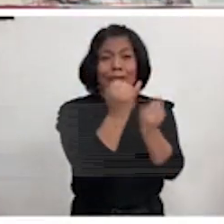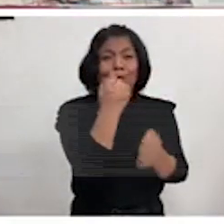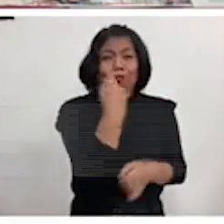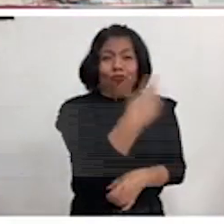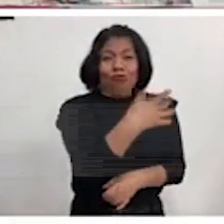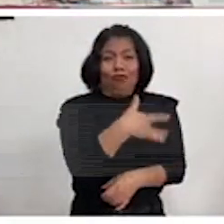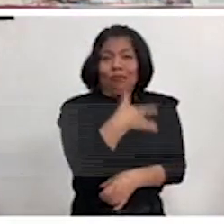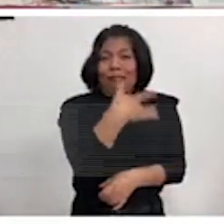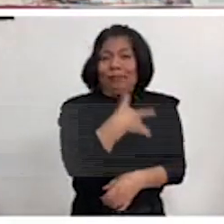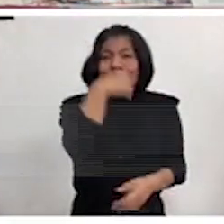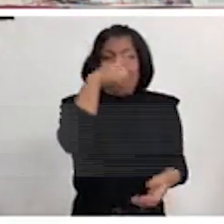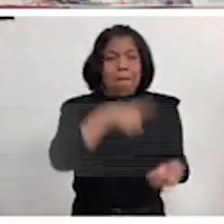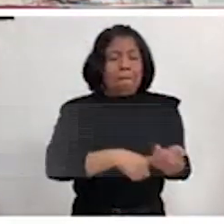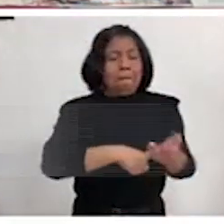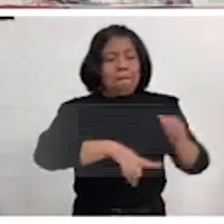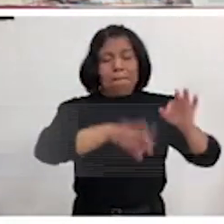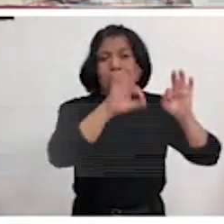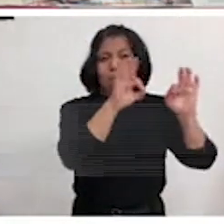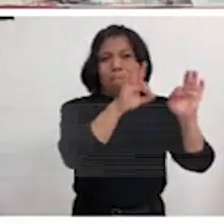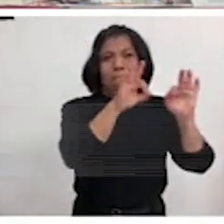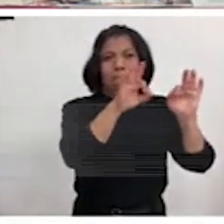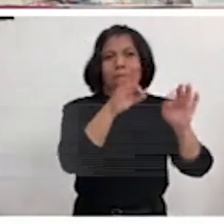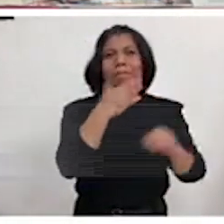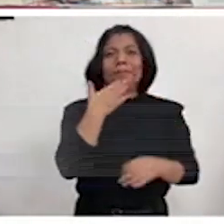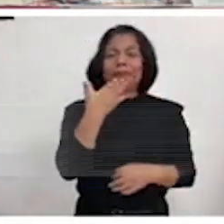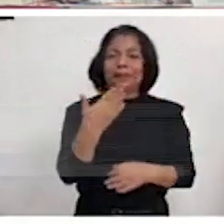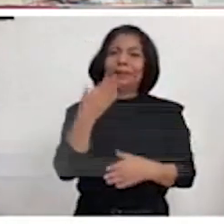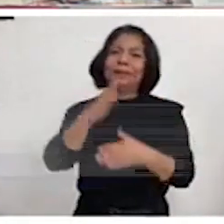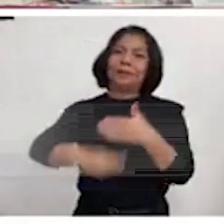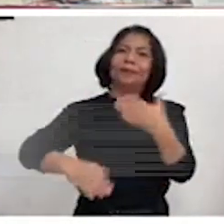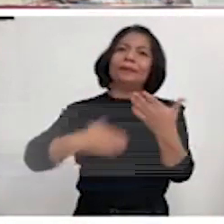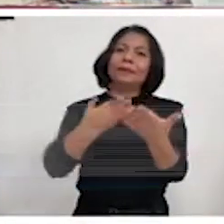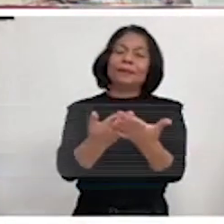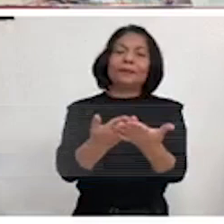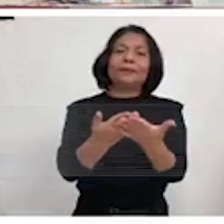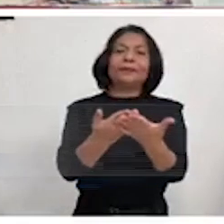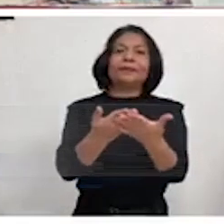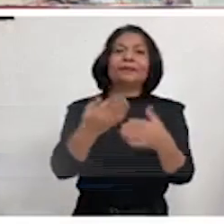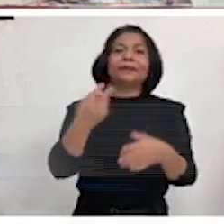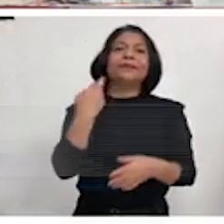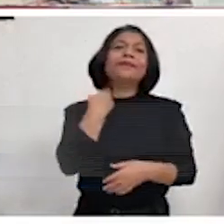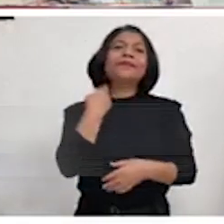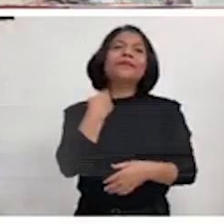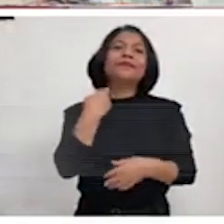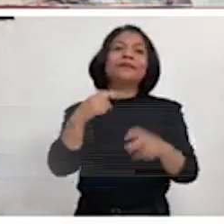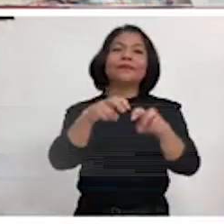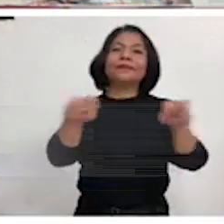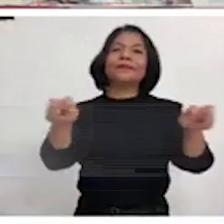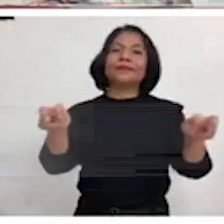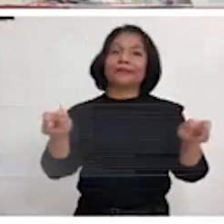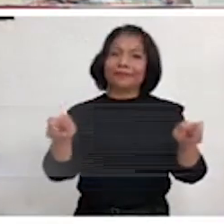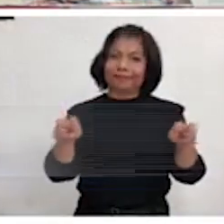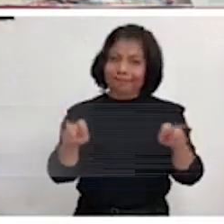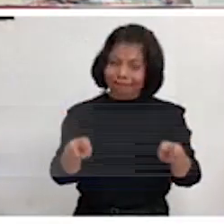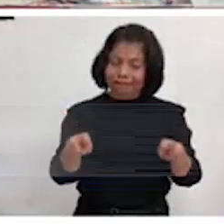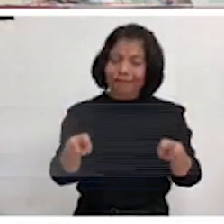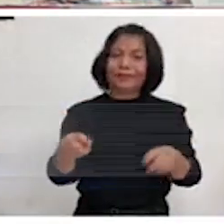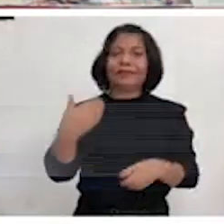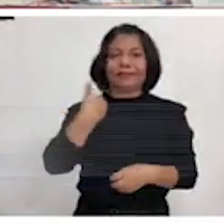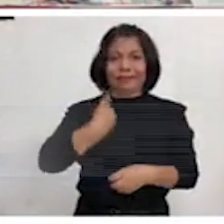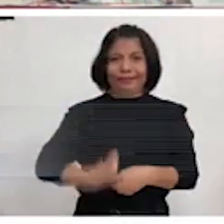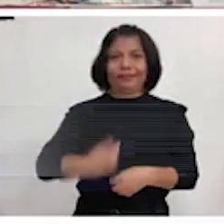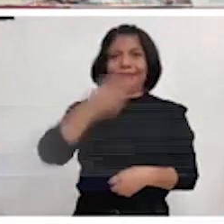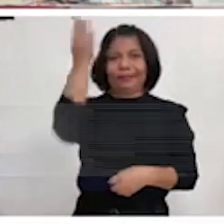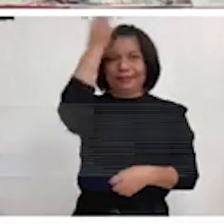mediante el cual se somete a la consideración de los integrantes del honorable ayuntamiento la propuesta de la ciudadana presidente municipal respecto del nombramiento